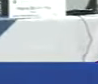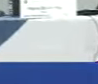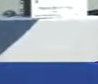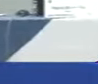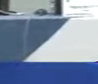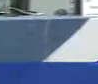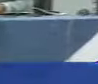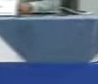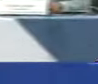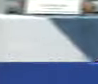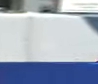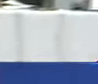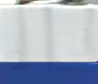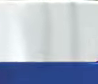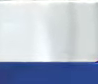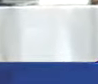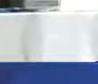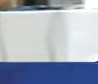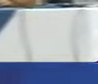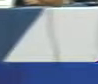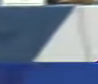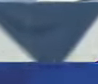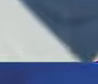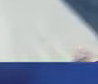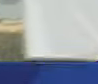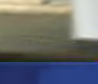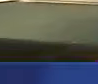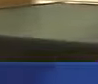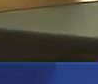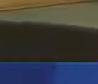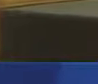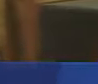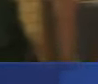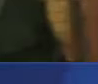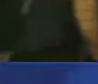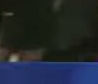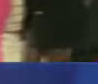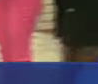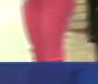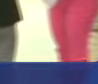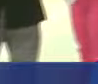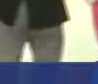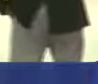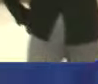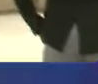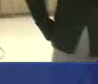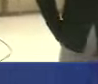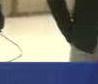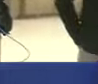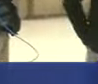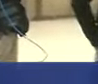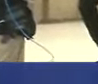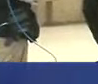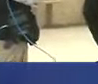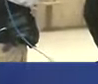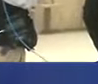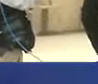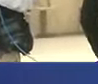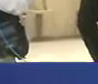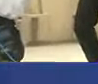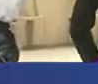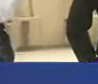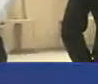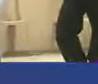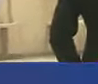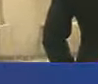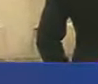políticas han estado aquí presentes, los organismos internacionales, tenemos aquí, justamente le estoy viendo al representante de la Fiscalía General del Estado de igual forma, entonces vamos